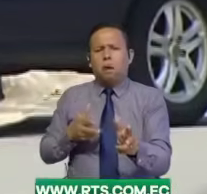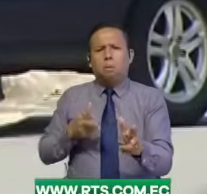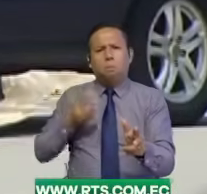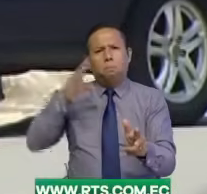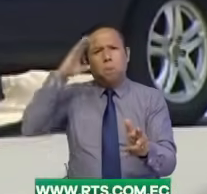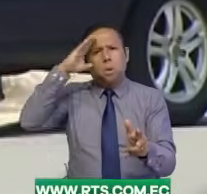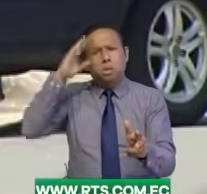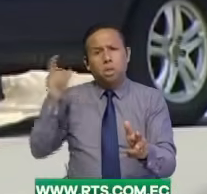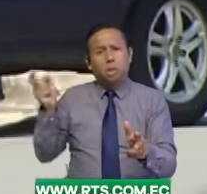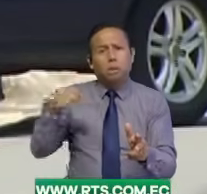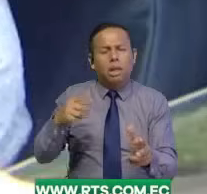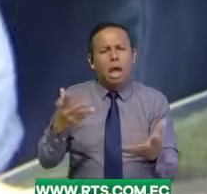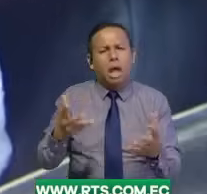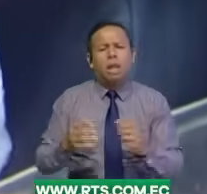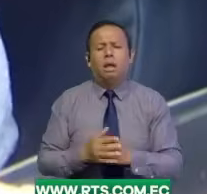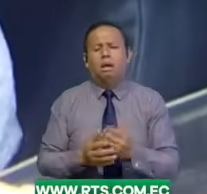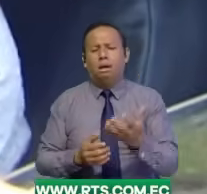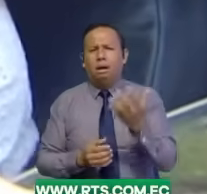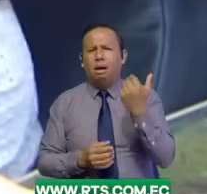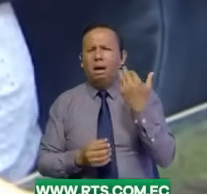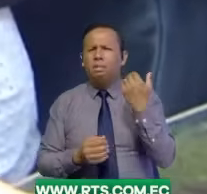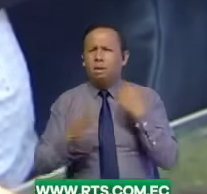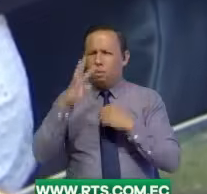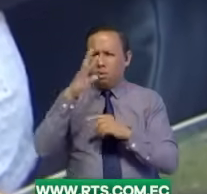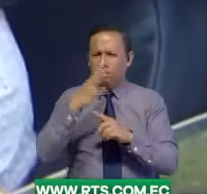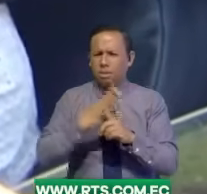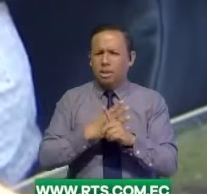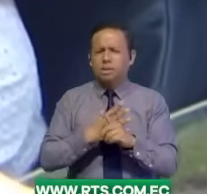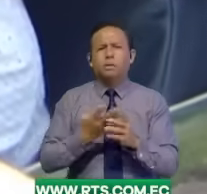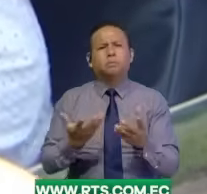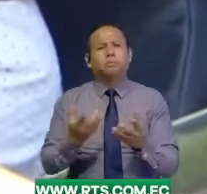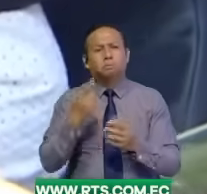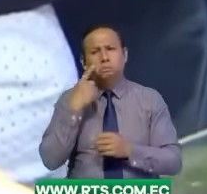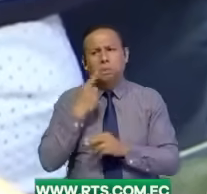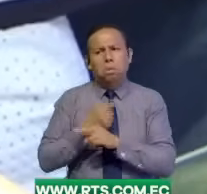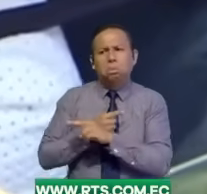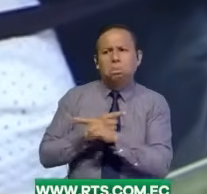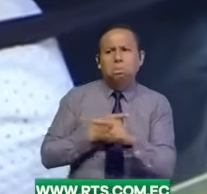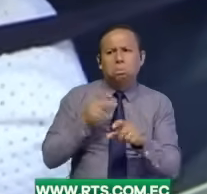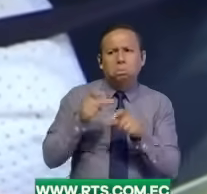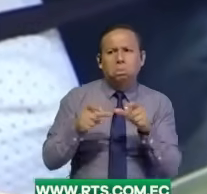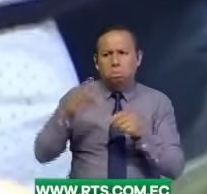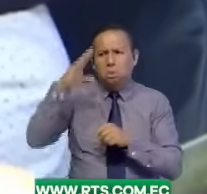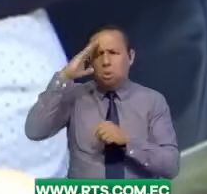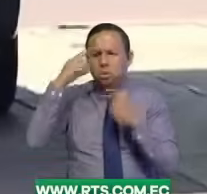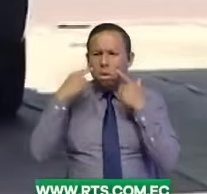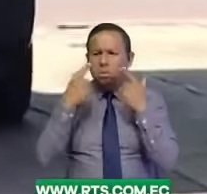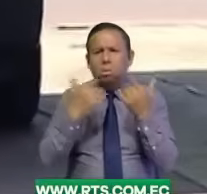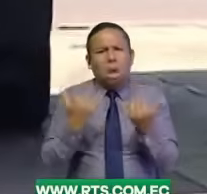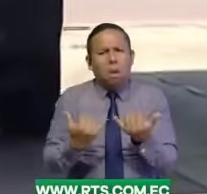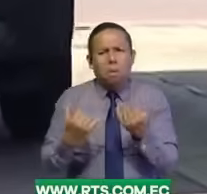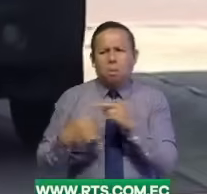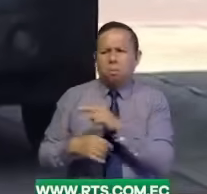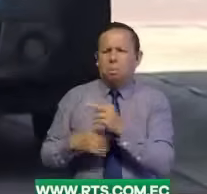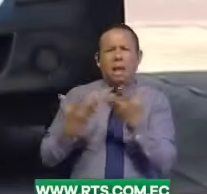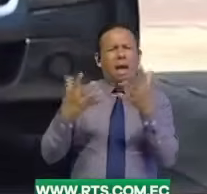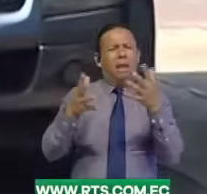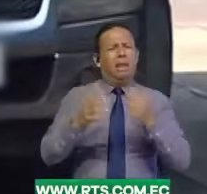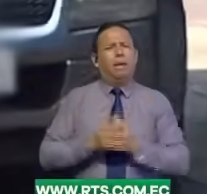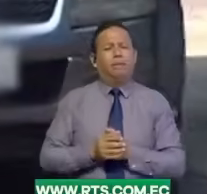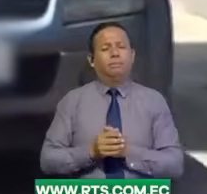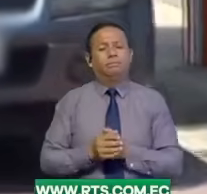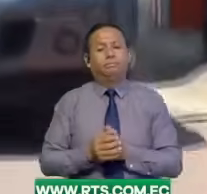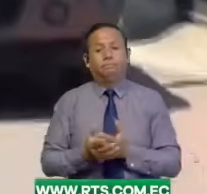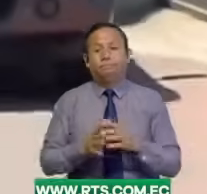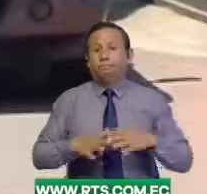Solo cuando pasó lo de hace 4 meses vi los patrulleros, pero en estos días no. Sumidos en la